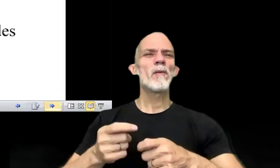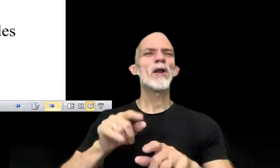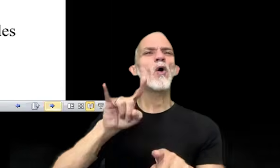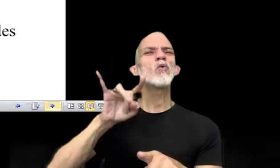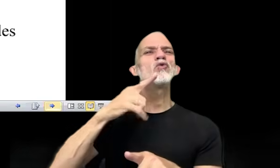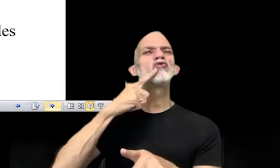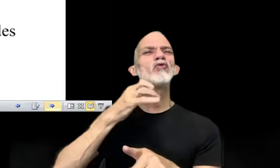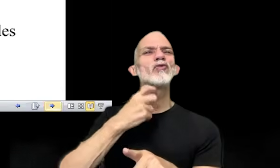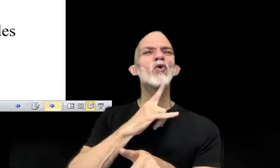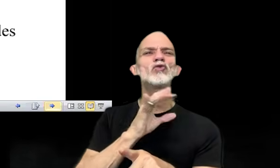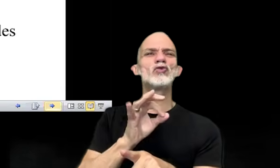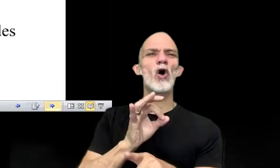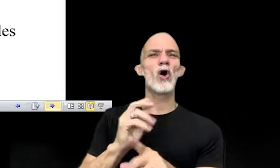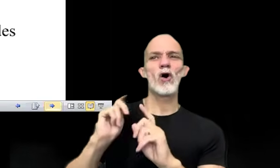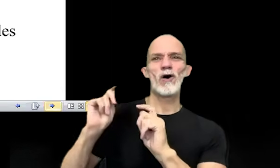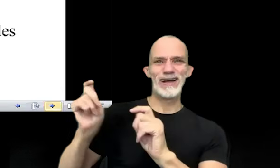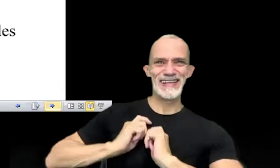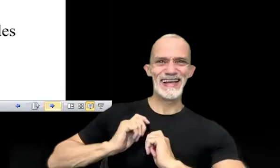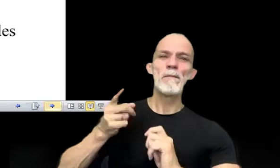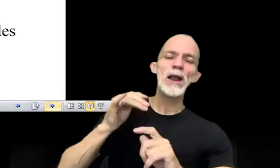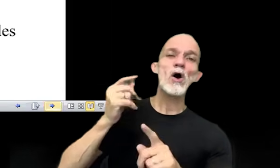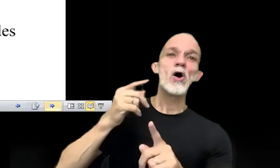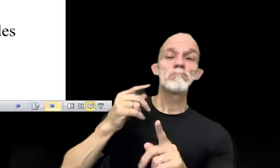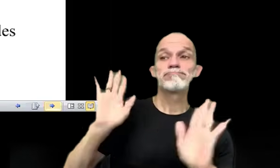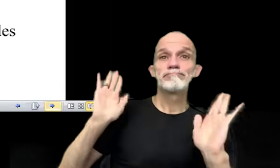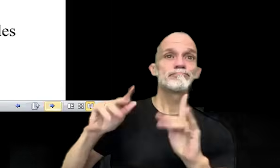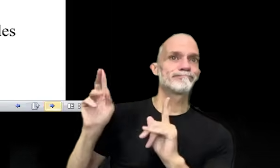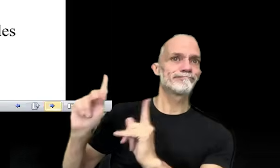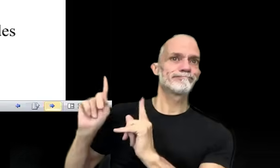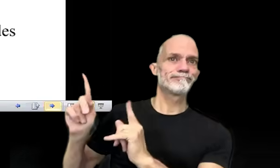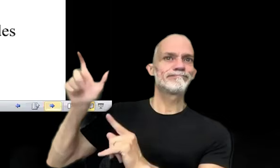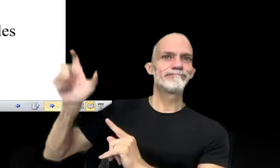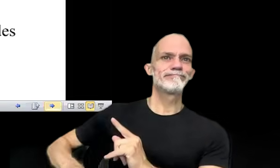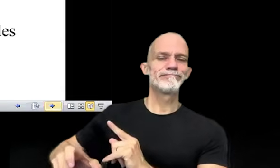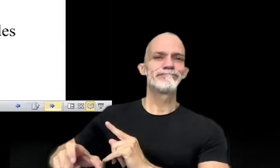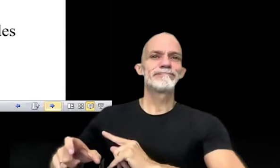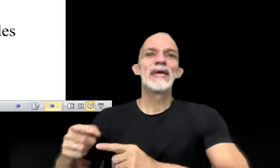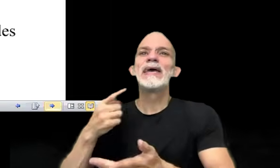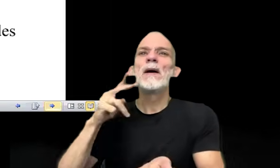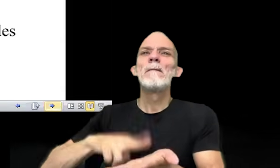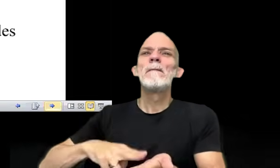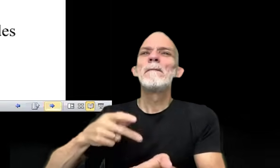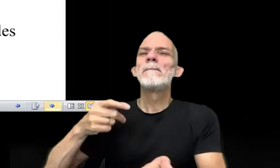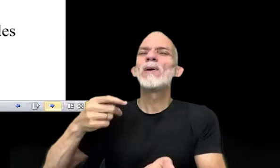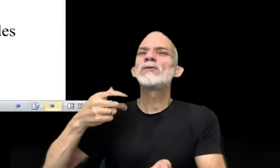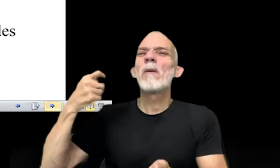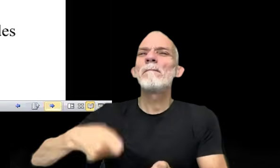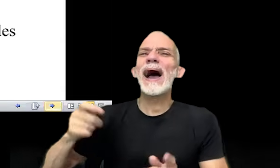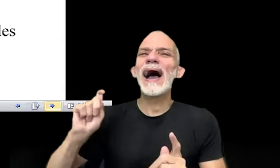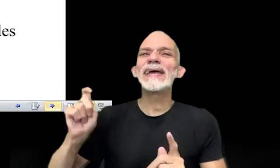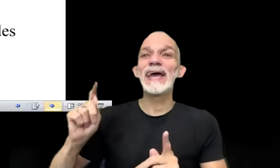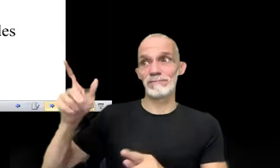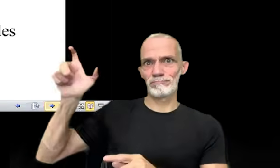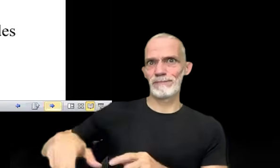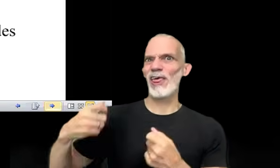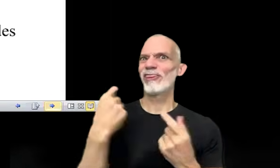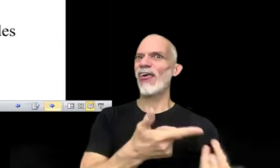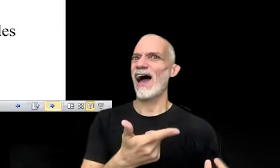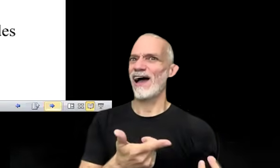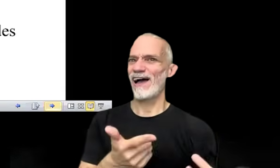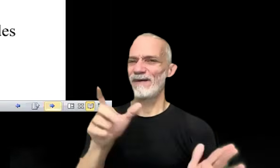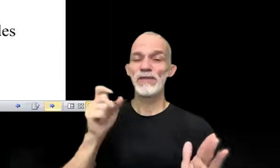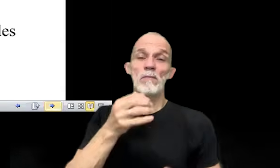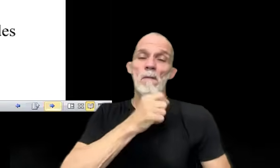de usufructo? Los inmuebles cedidos, pero reservando el usufructo. Quien será sujeto del impuesto es aquel que cede el